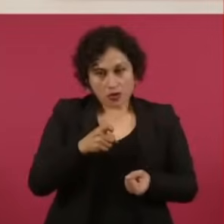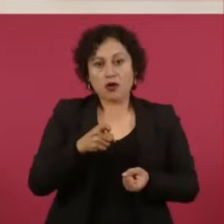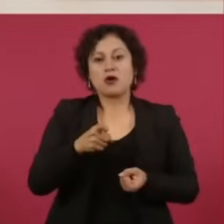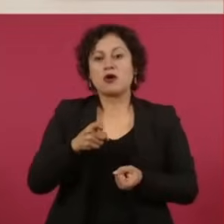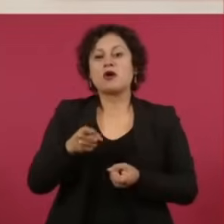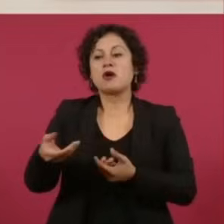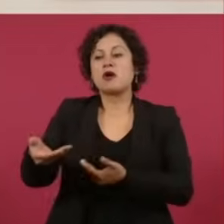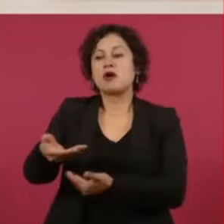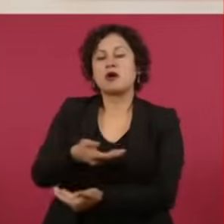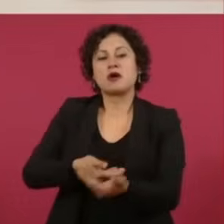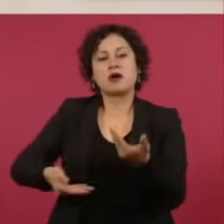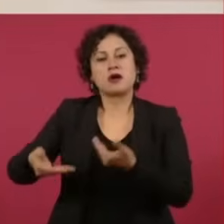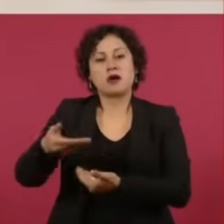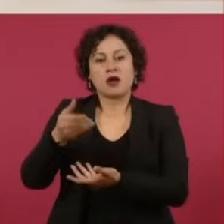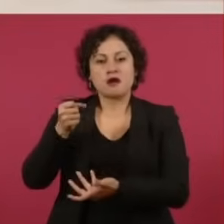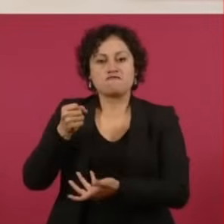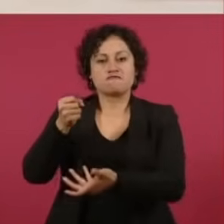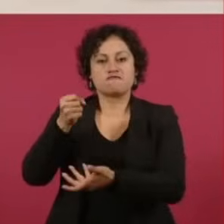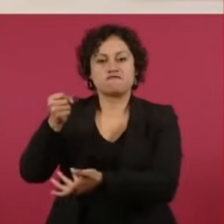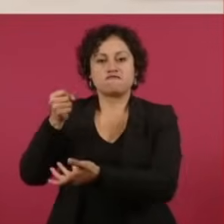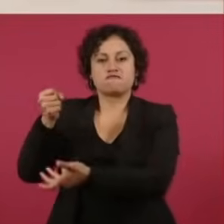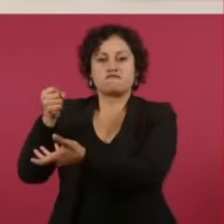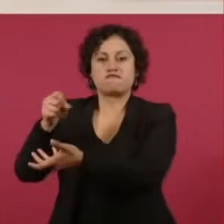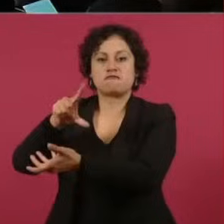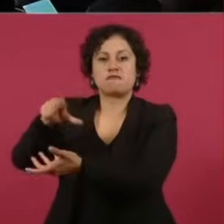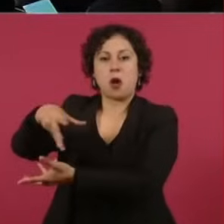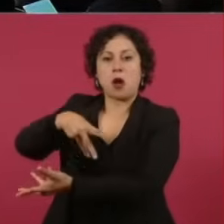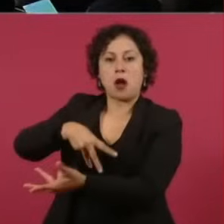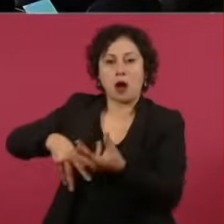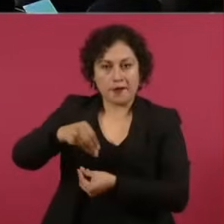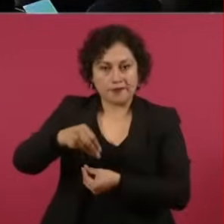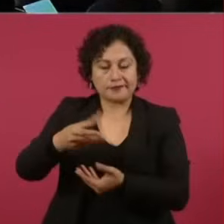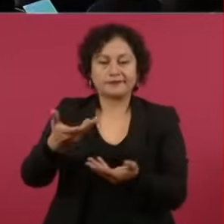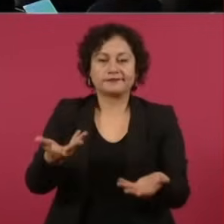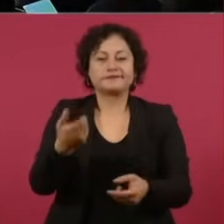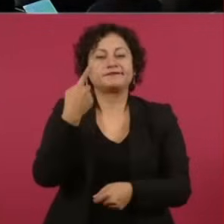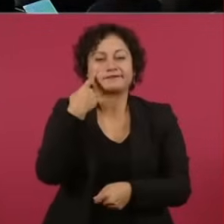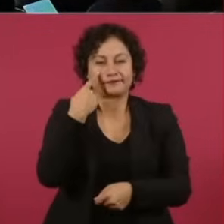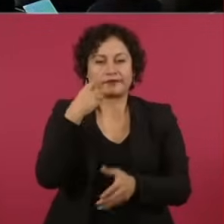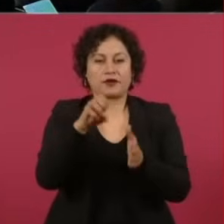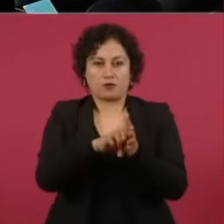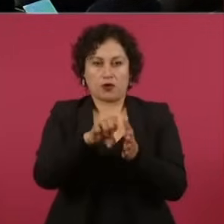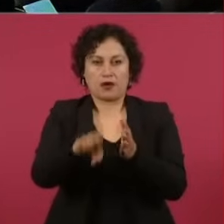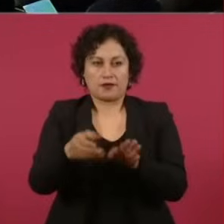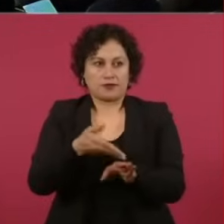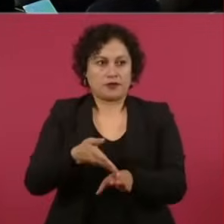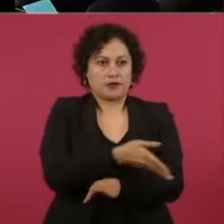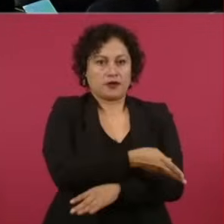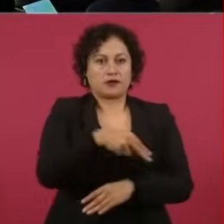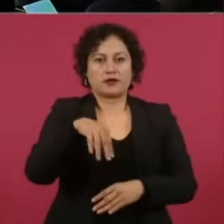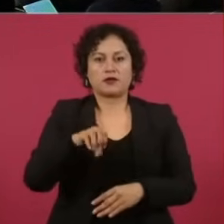porque durante todo el periodo neoliberal, y todo tiene una explicación, como se dedicaban a saquear, a